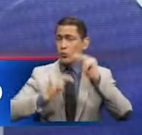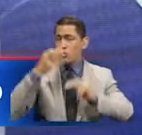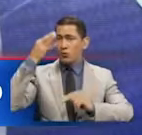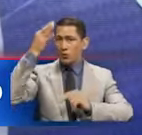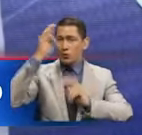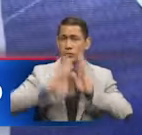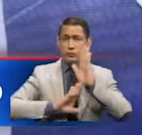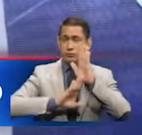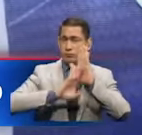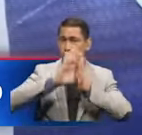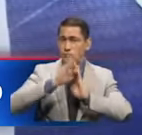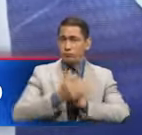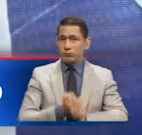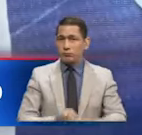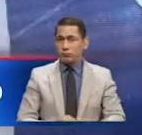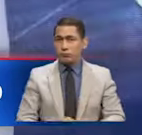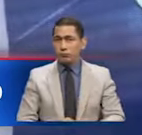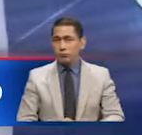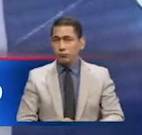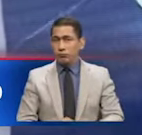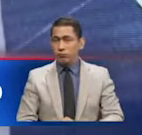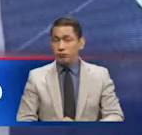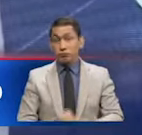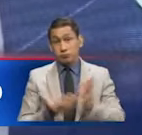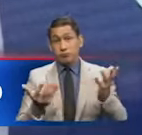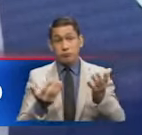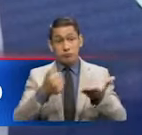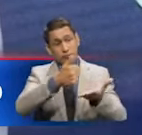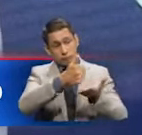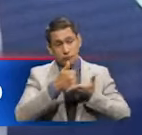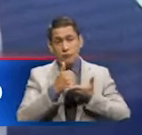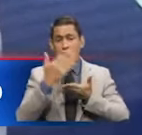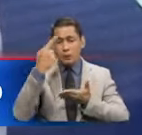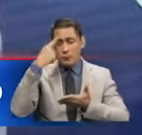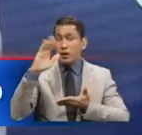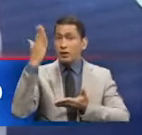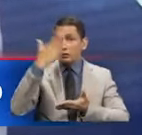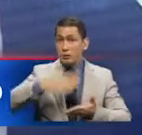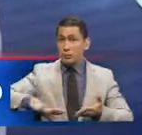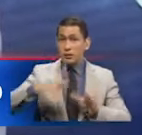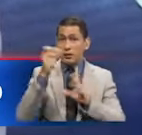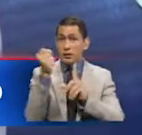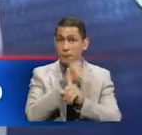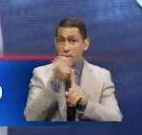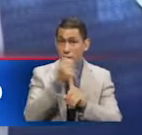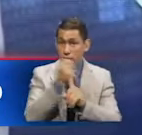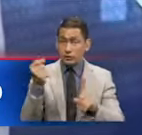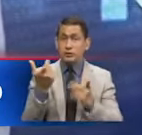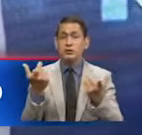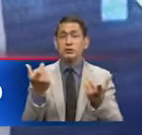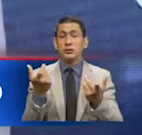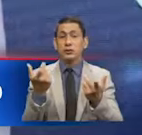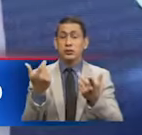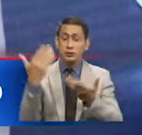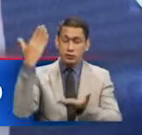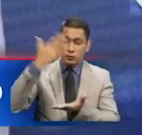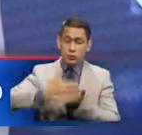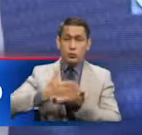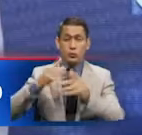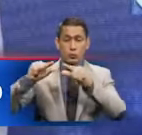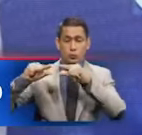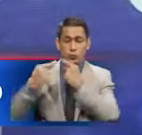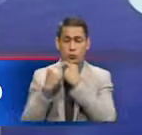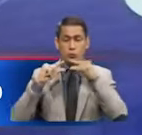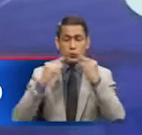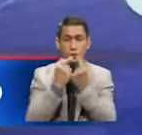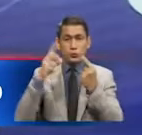de desarrollo, de oportunidades que nos permitan acabar con la violencia y derrotar a los grupos terroristas que han